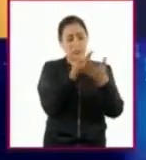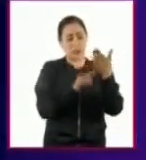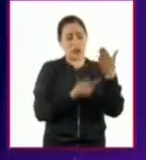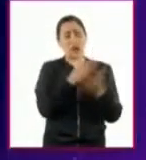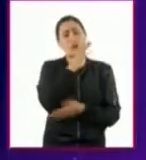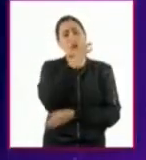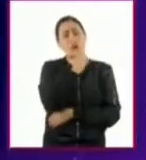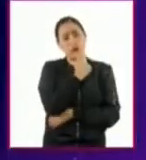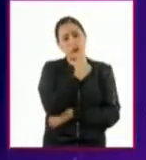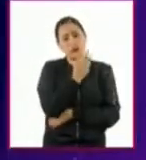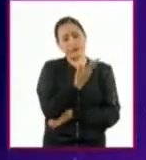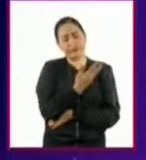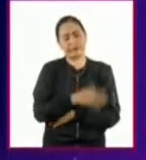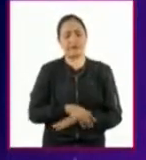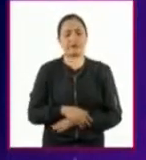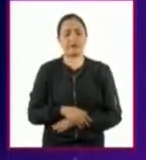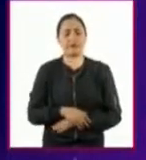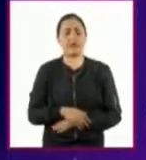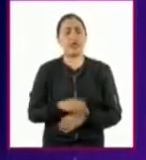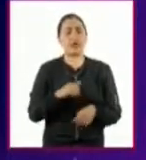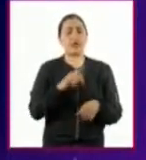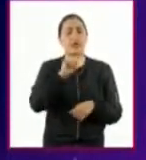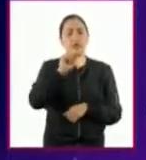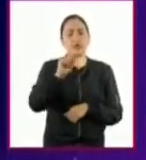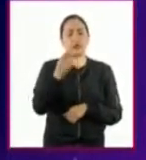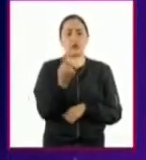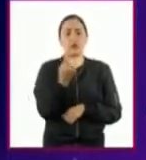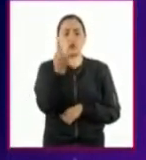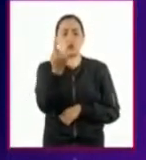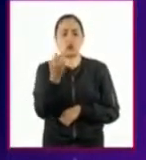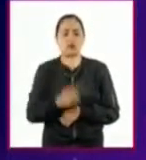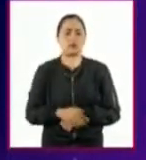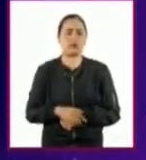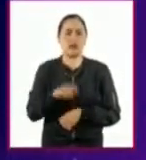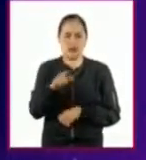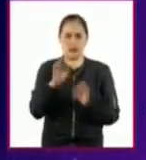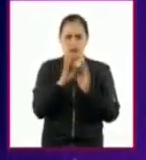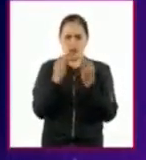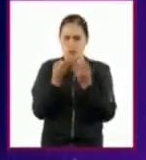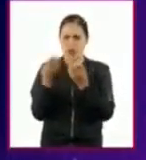1. ¿Cuántos triángulos diferentes piensan que se pueden trazar?